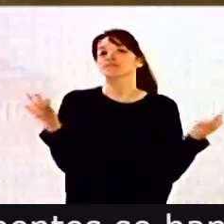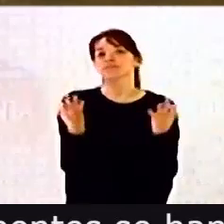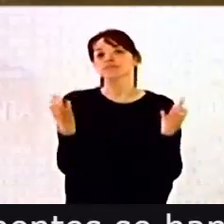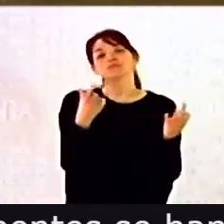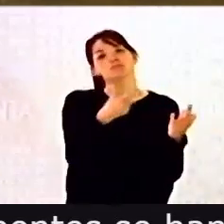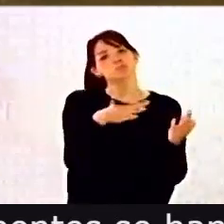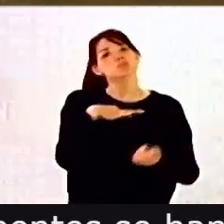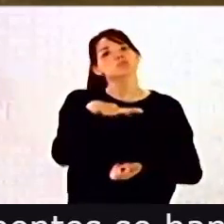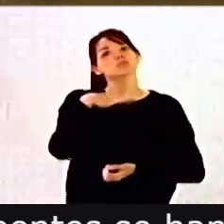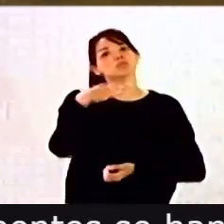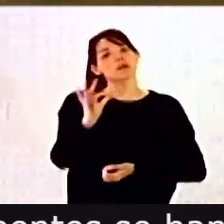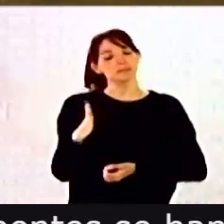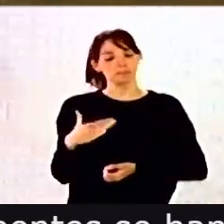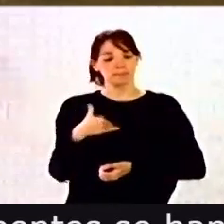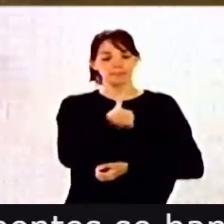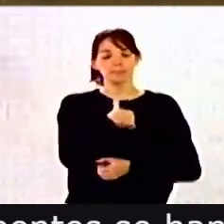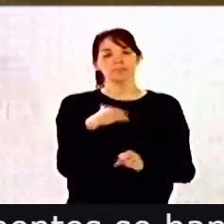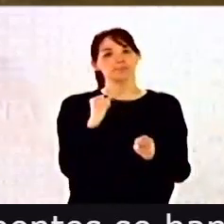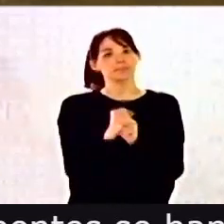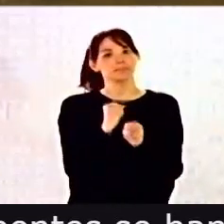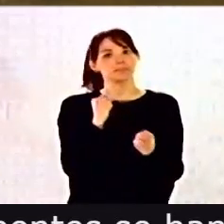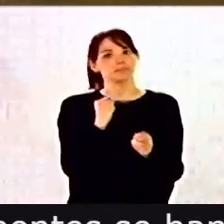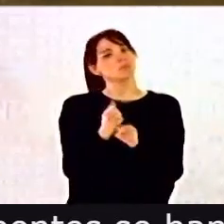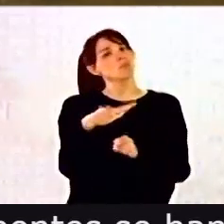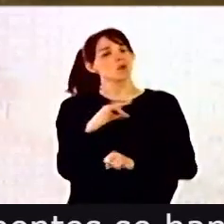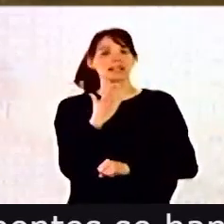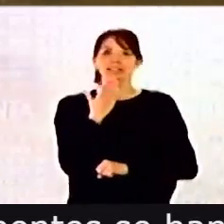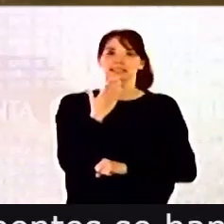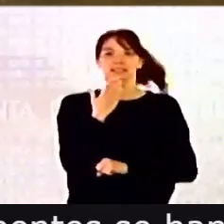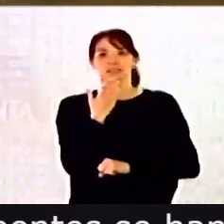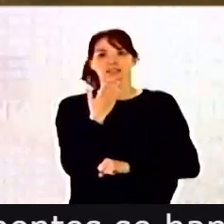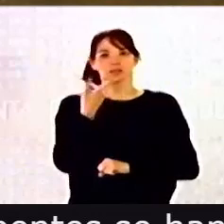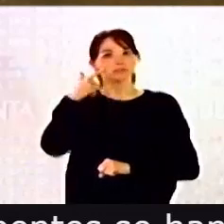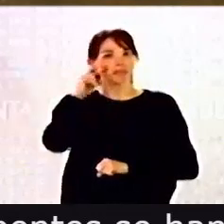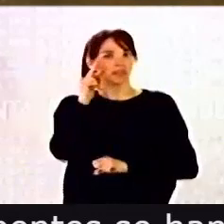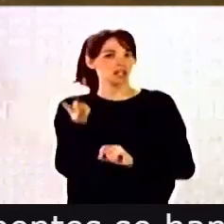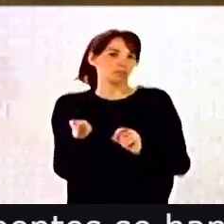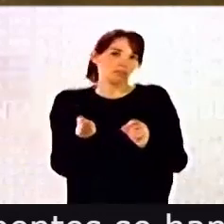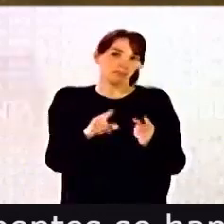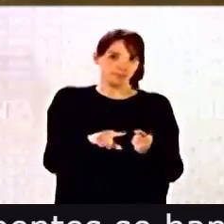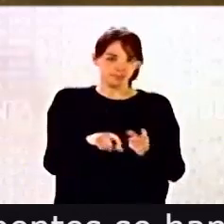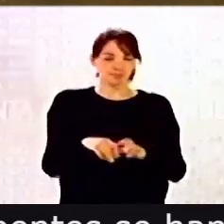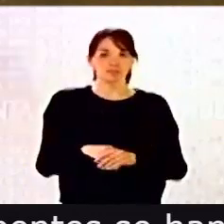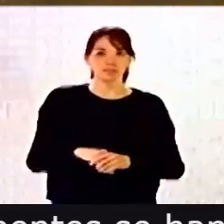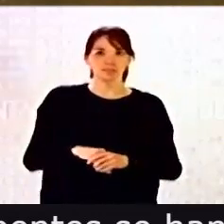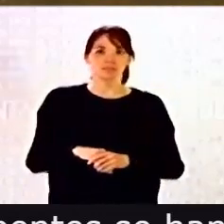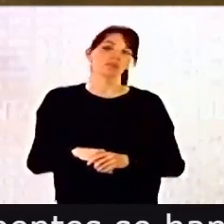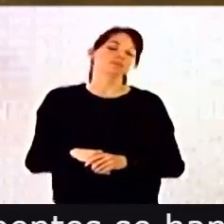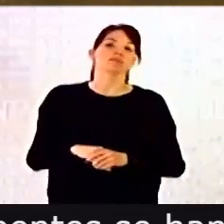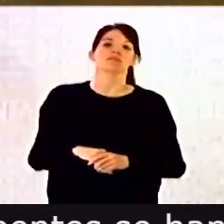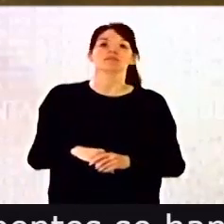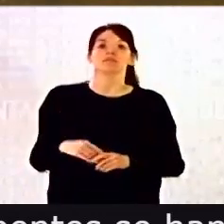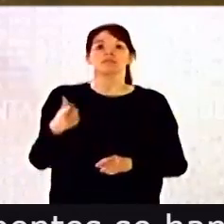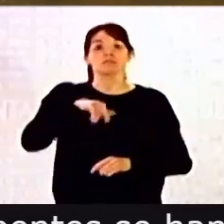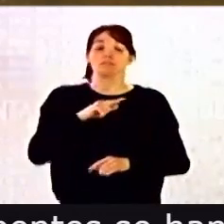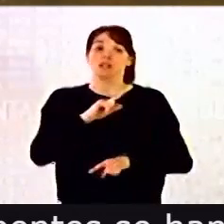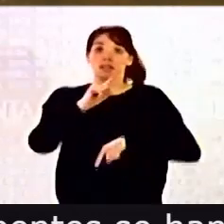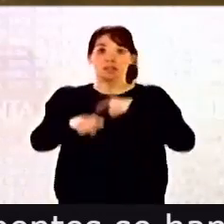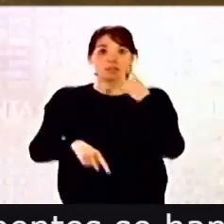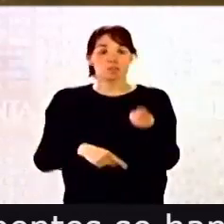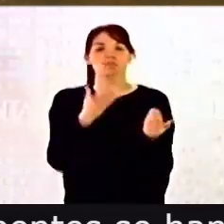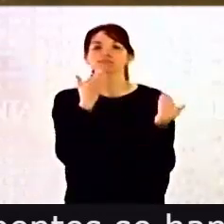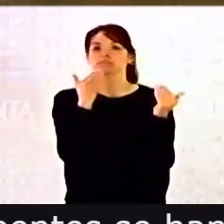realizar una serie de funciones casi como especialistas. Y así se lo vamos a agradecer